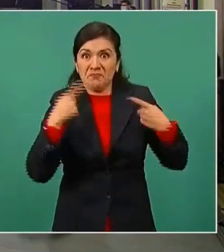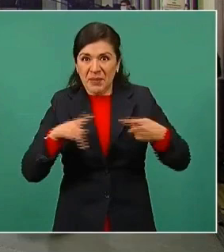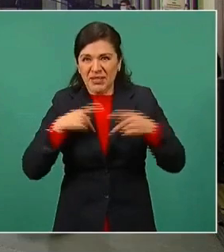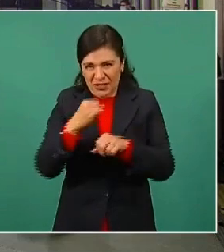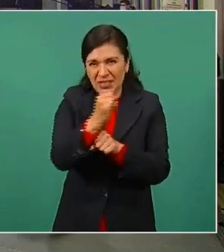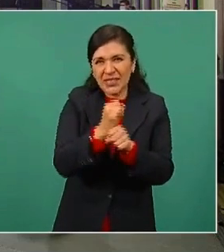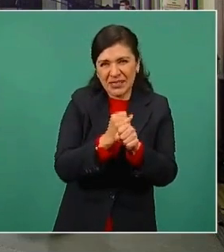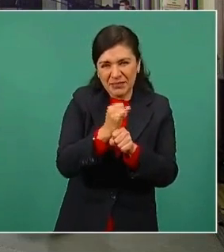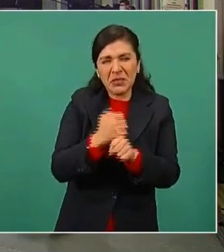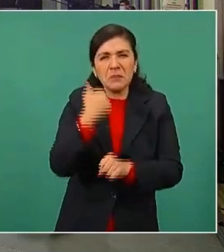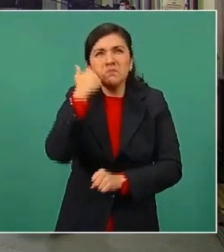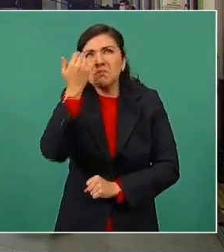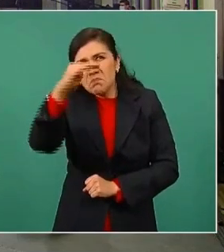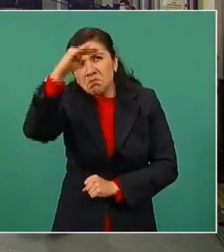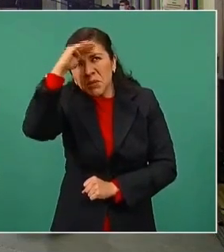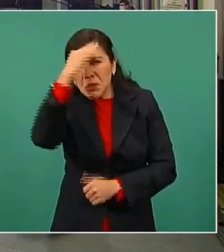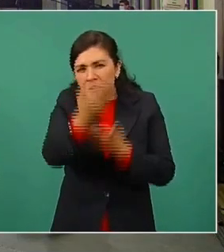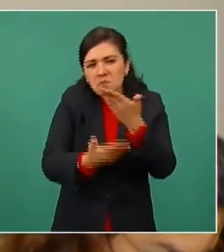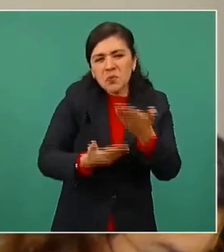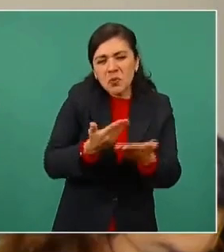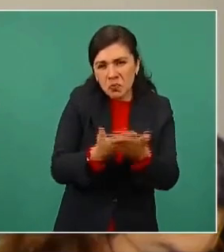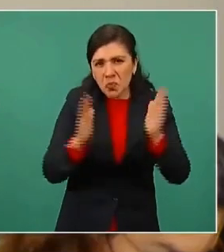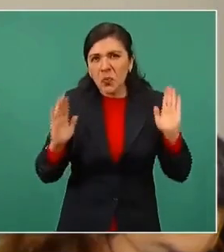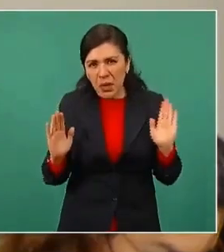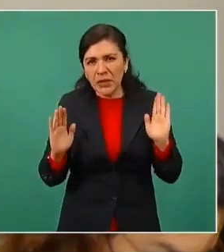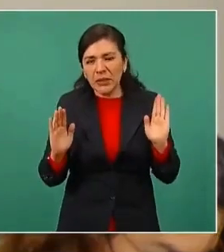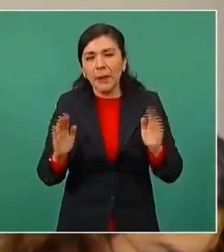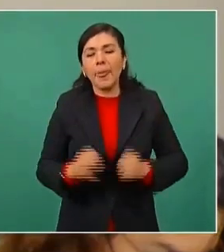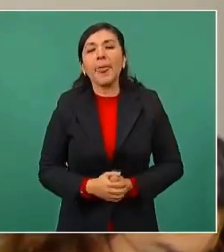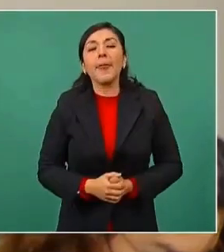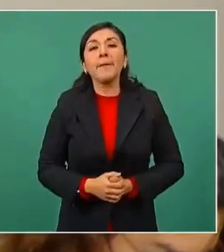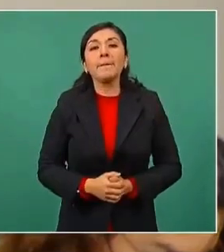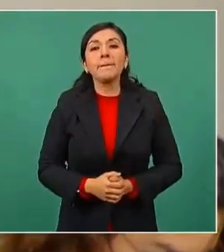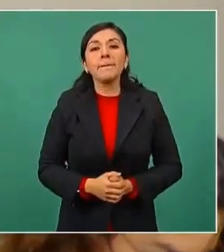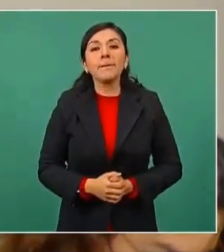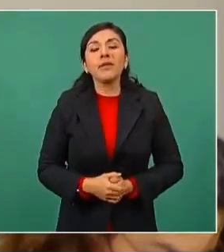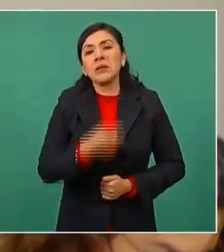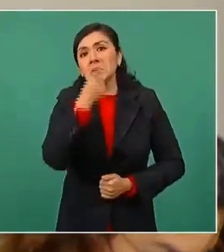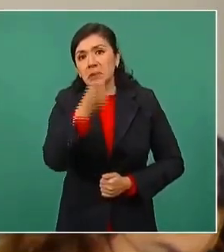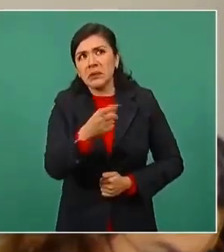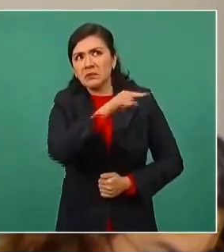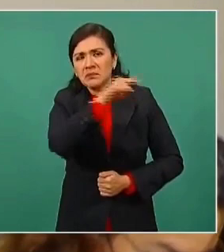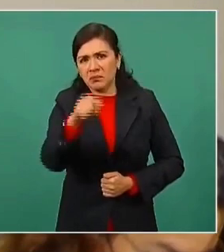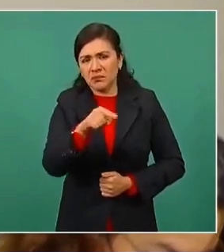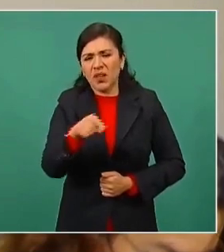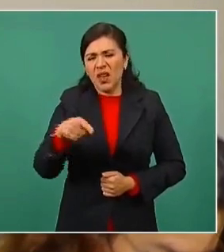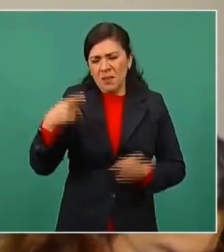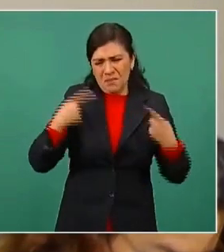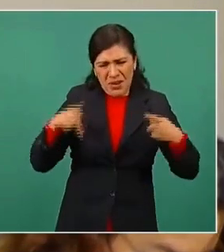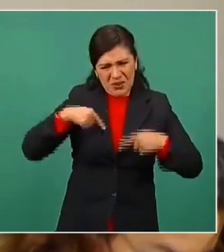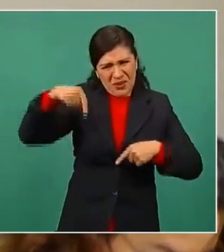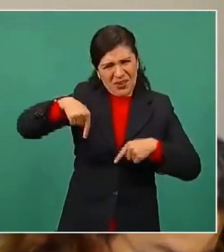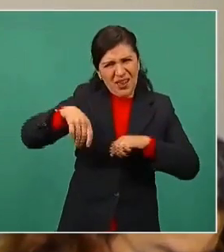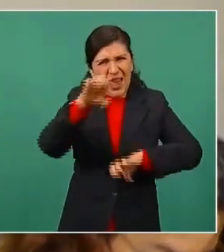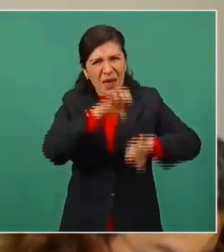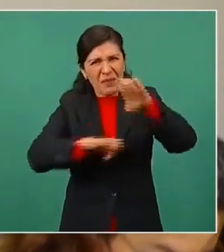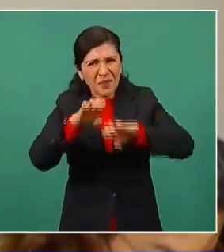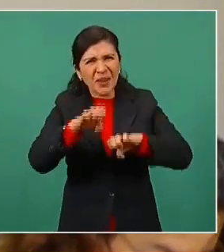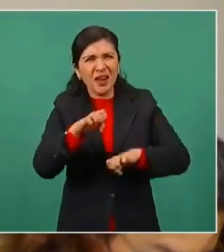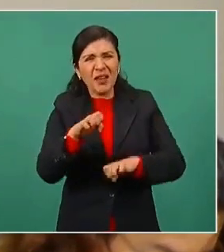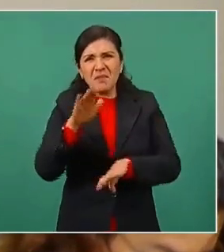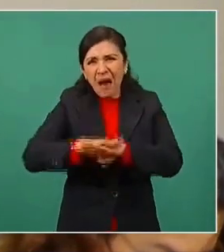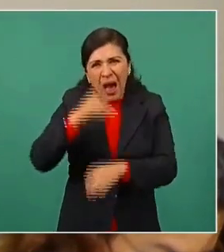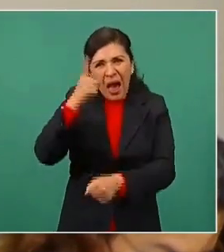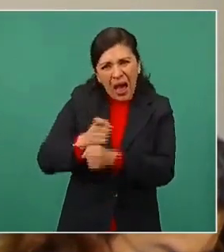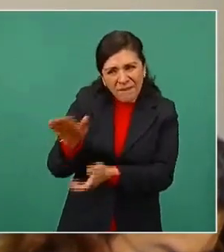investigadores y académicos en esta materia de las universidades ya citadas, me comentan que estos empresarios especuladores